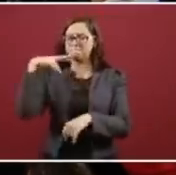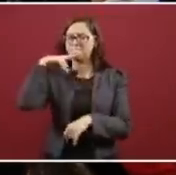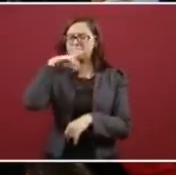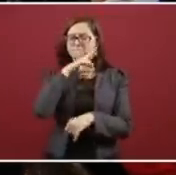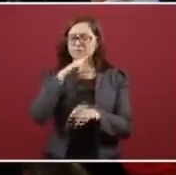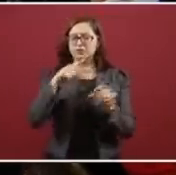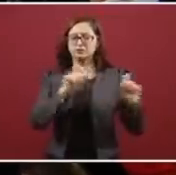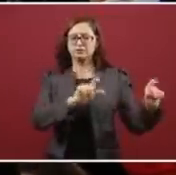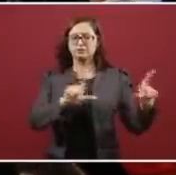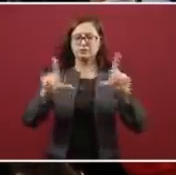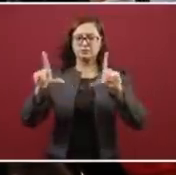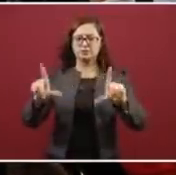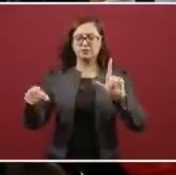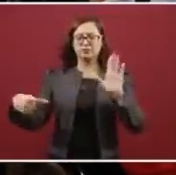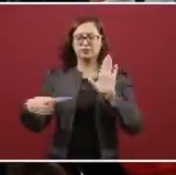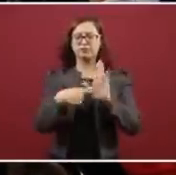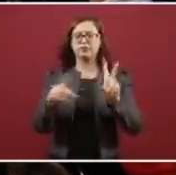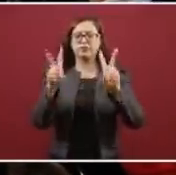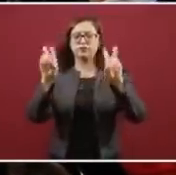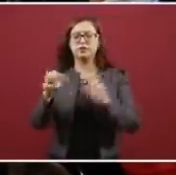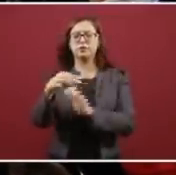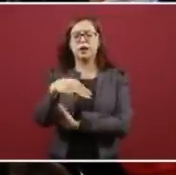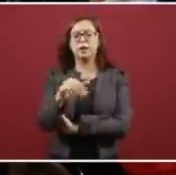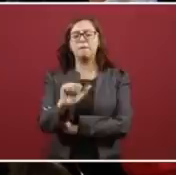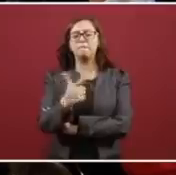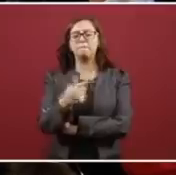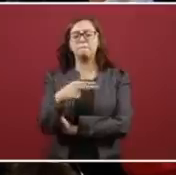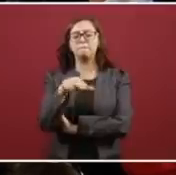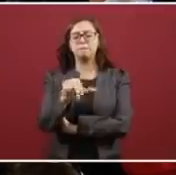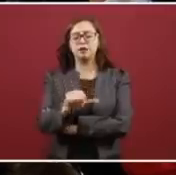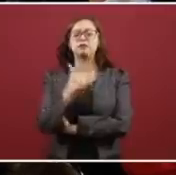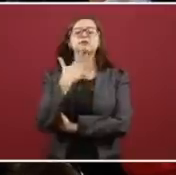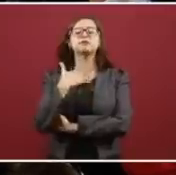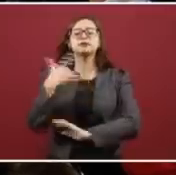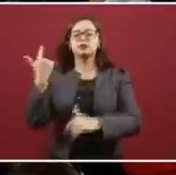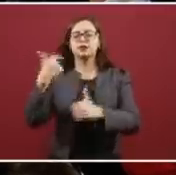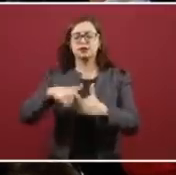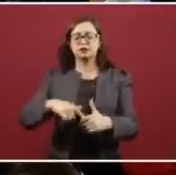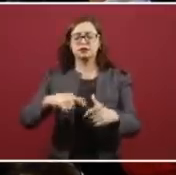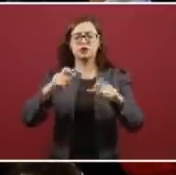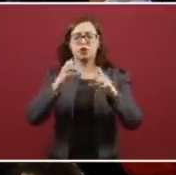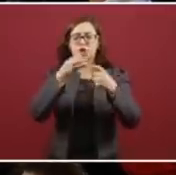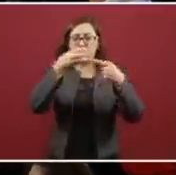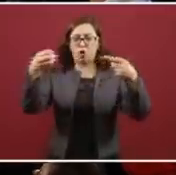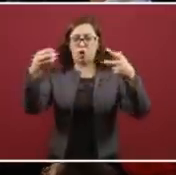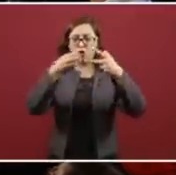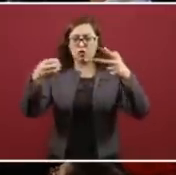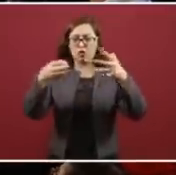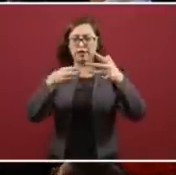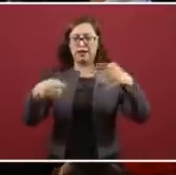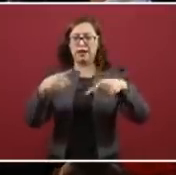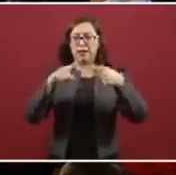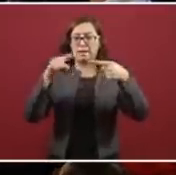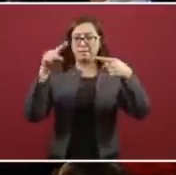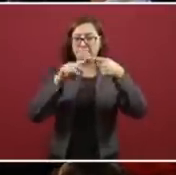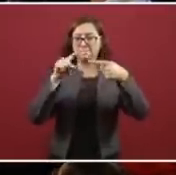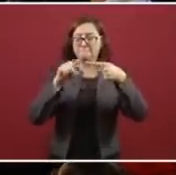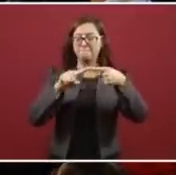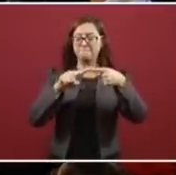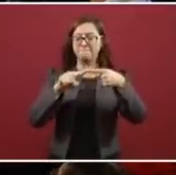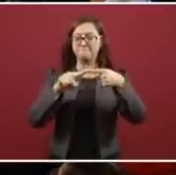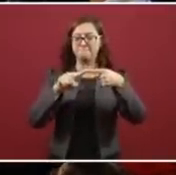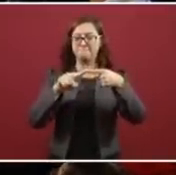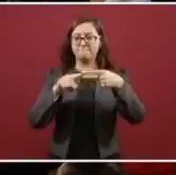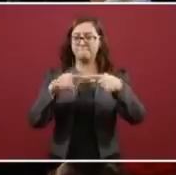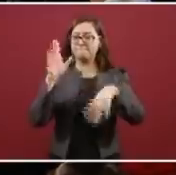en proyectarla que es la de la gasolina magna las tenemos acomodadas de la que tiene el mayor margen